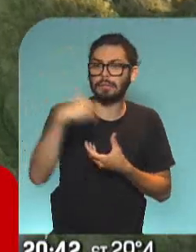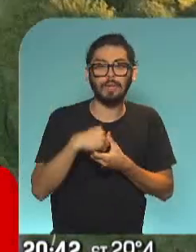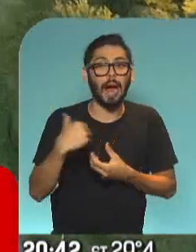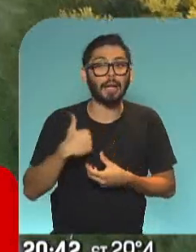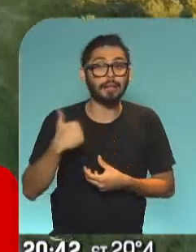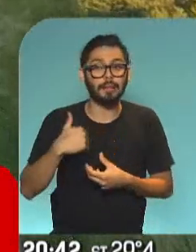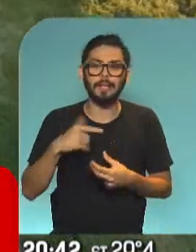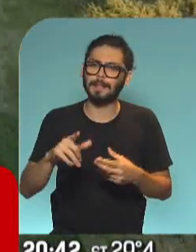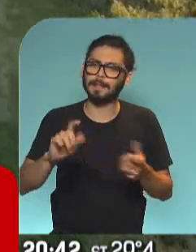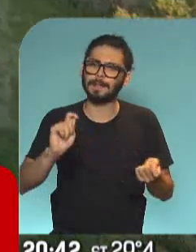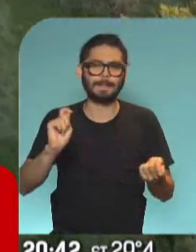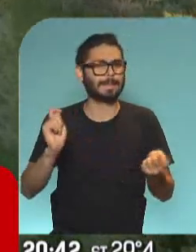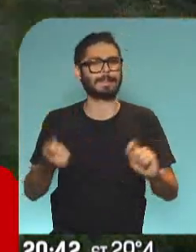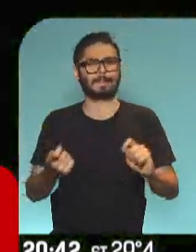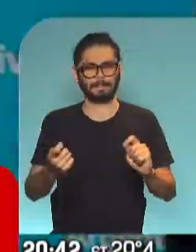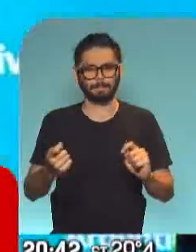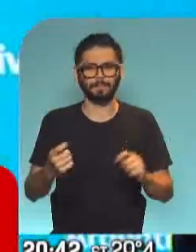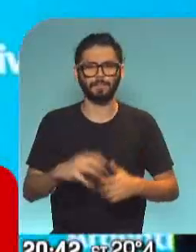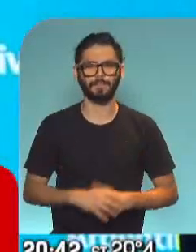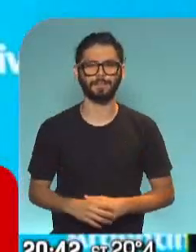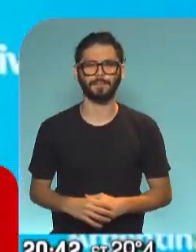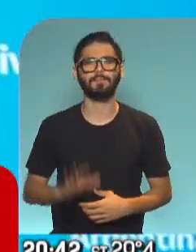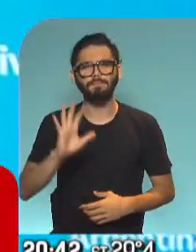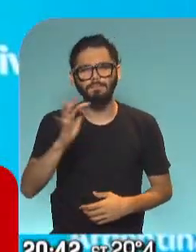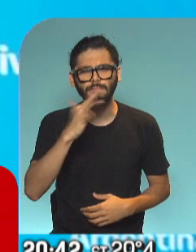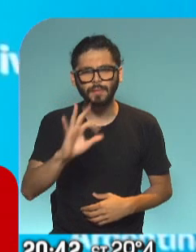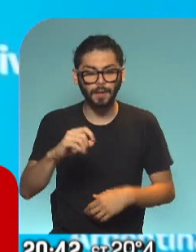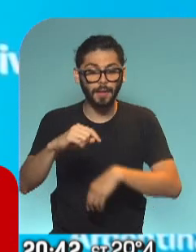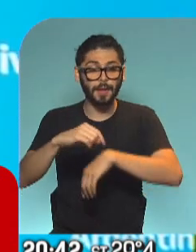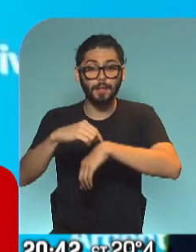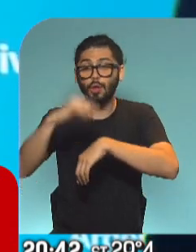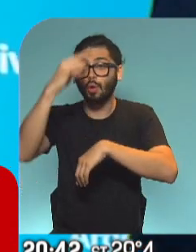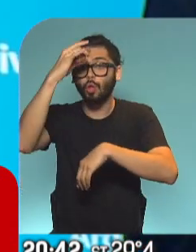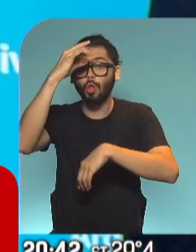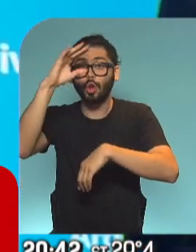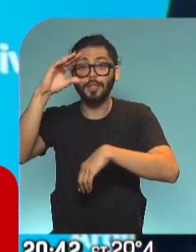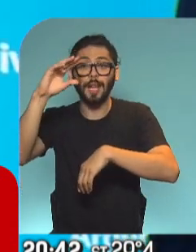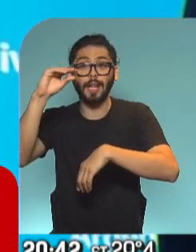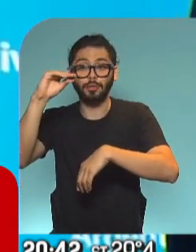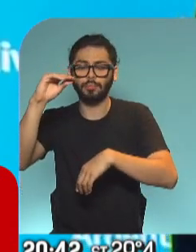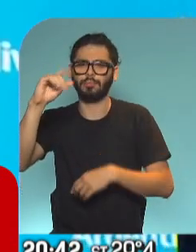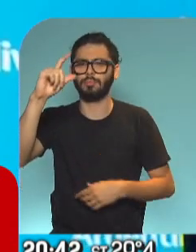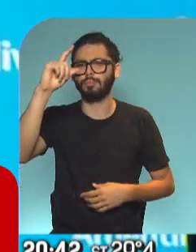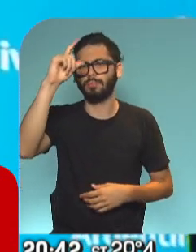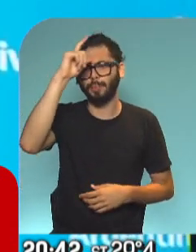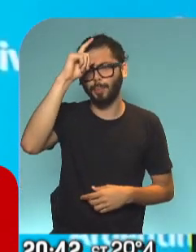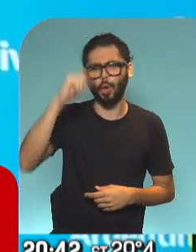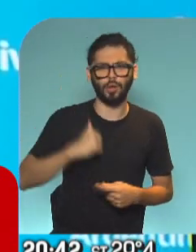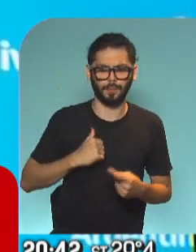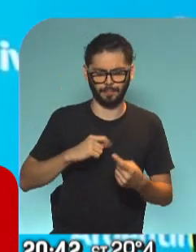historia. Pero entiéndase bien que a partir de las 0 horas, la prefectura,